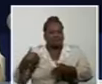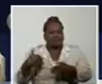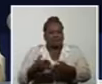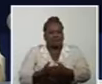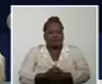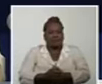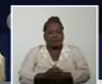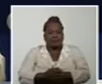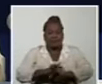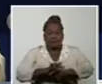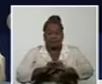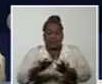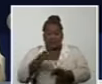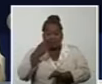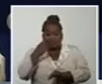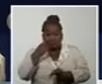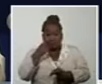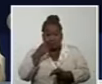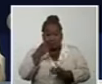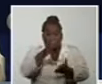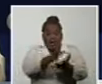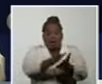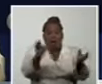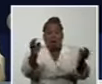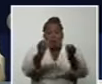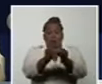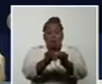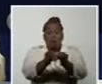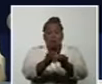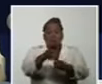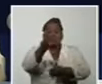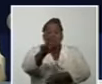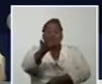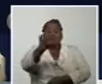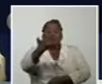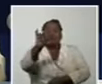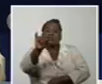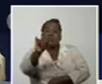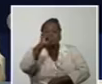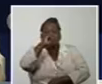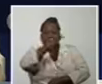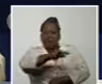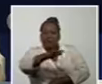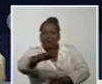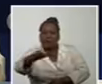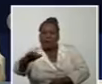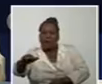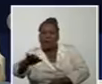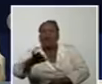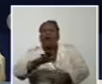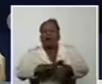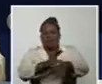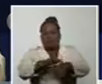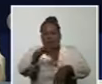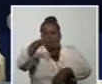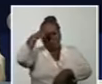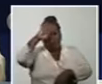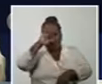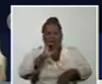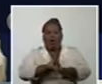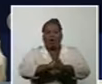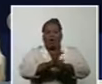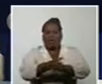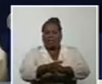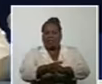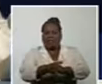esta forma ya se acumulan 196 niños confirmados en nuestro país, de los cuales